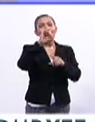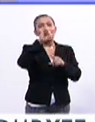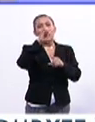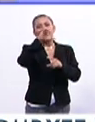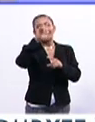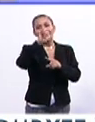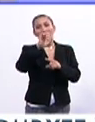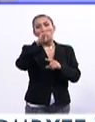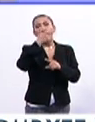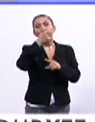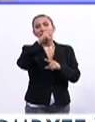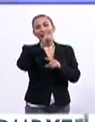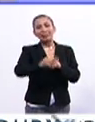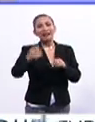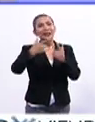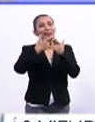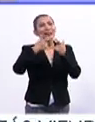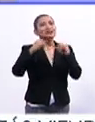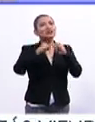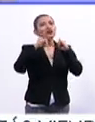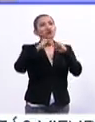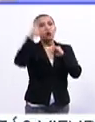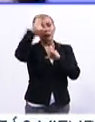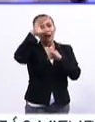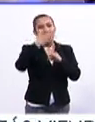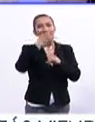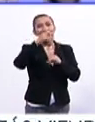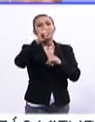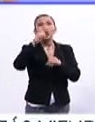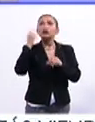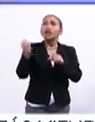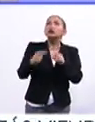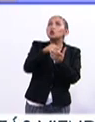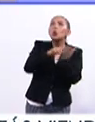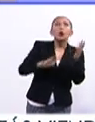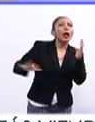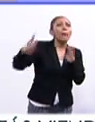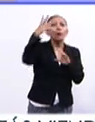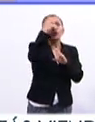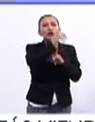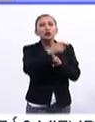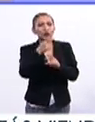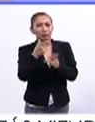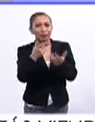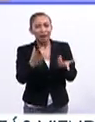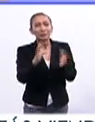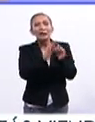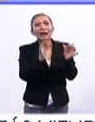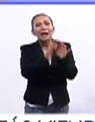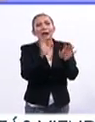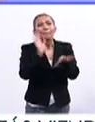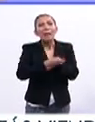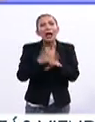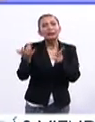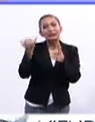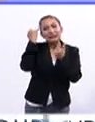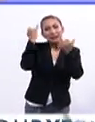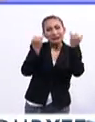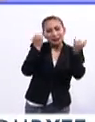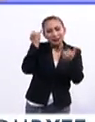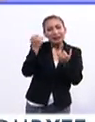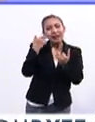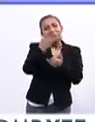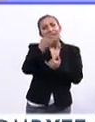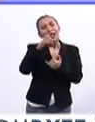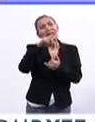del distrito cultural helénico pues es situarnos en el espacio maravilloso que es explicar un poco el mito de vídeo